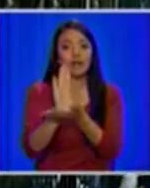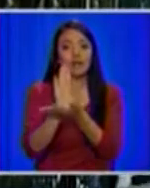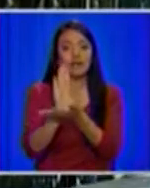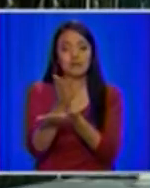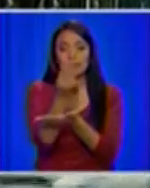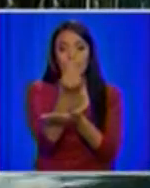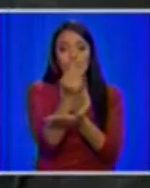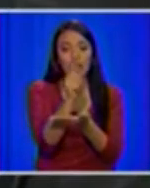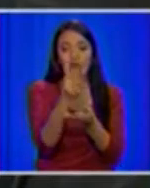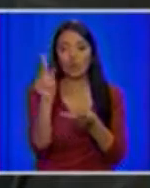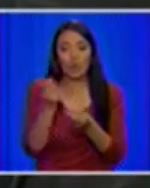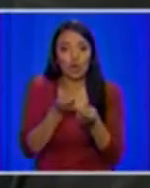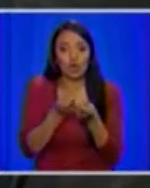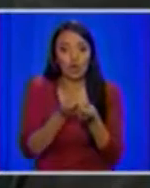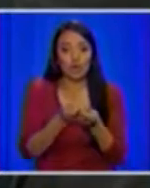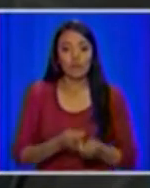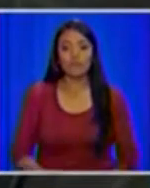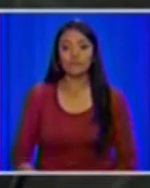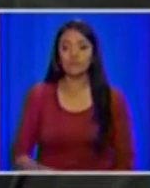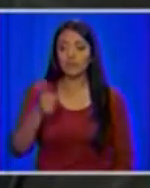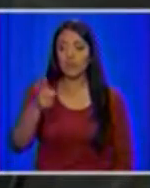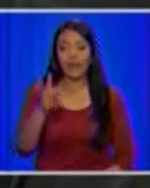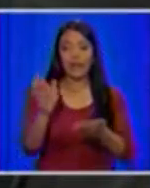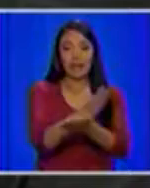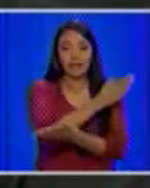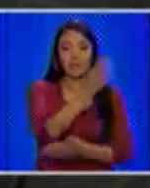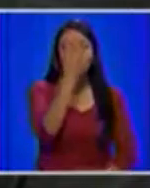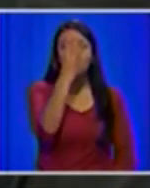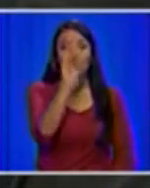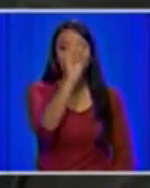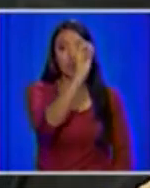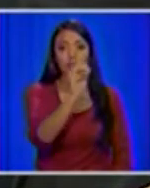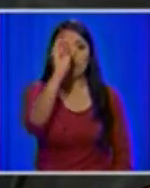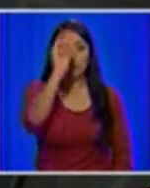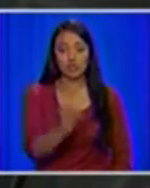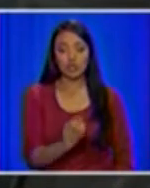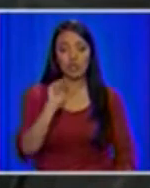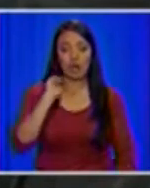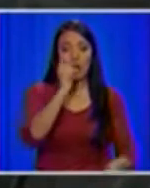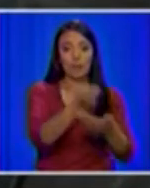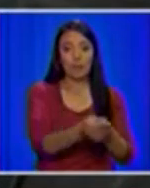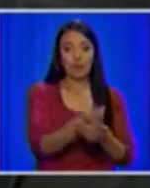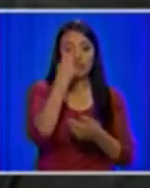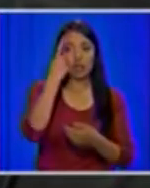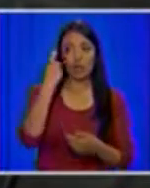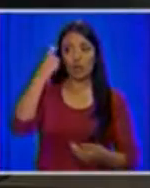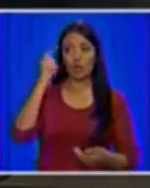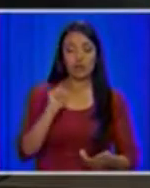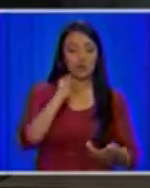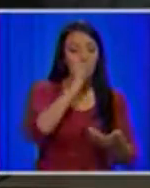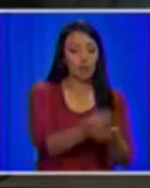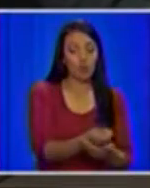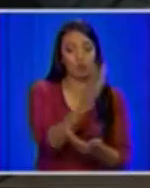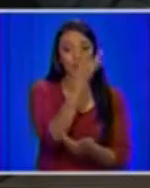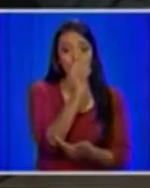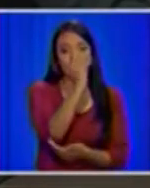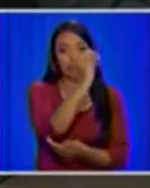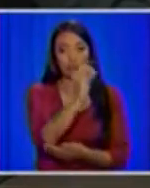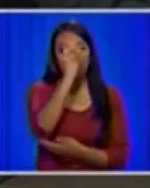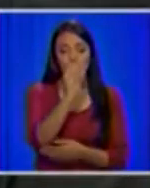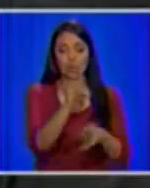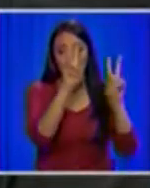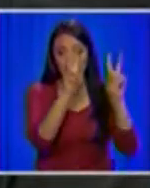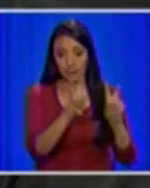para evitar la eliminación del 40 por ciento correspondiente a la contribución del estado para las pensiones jubilares y otras obligaciones